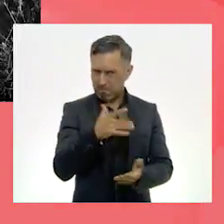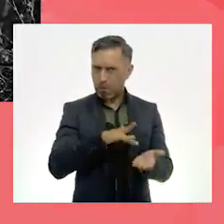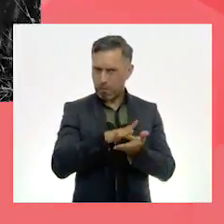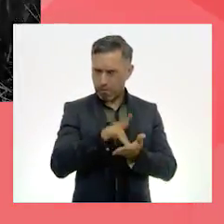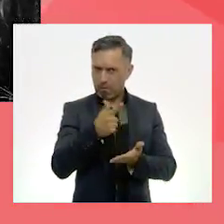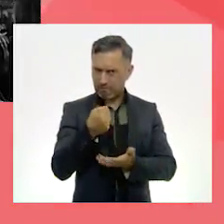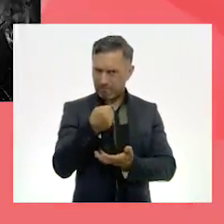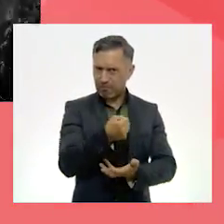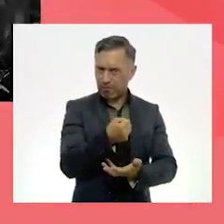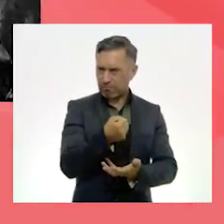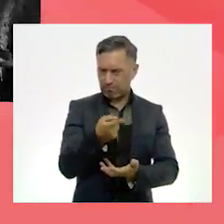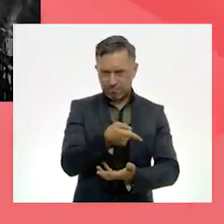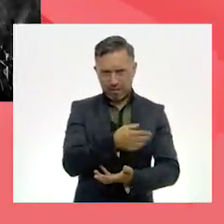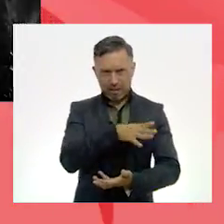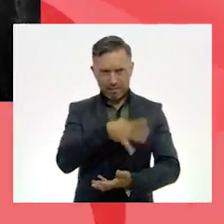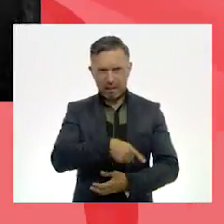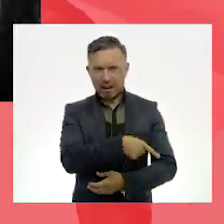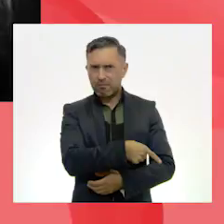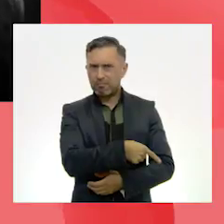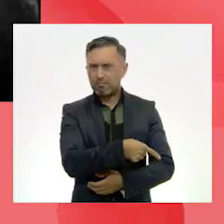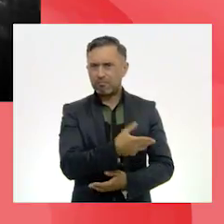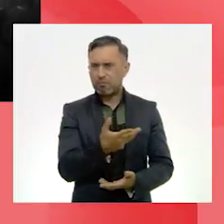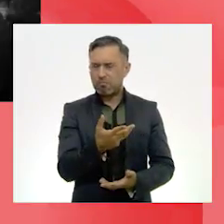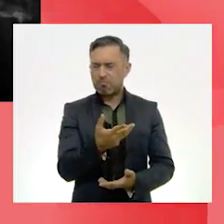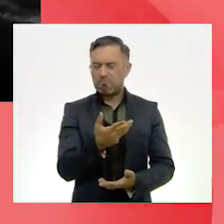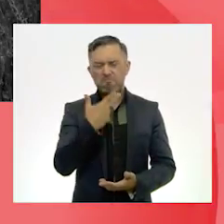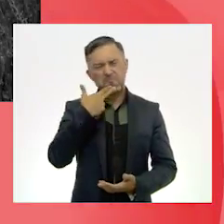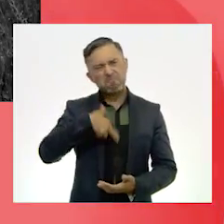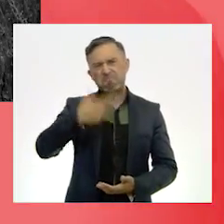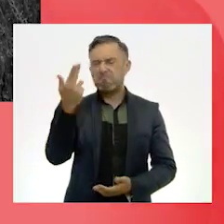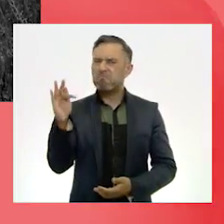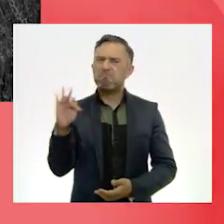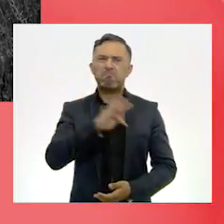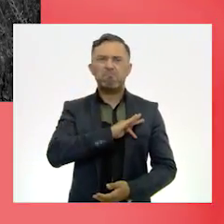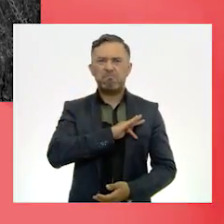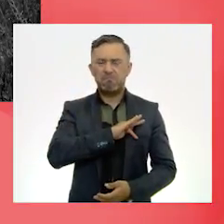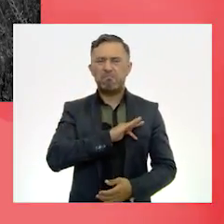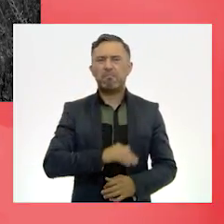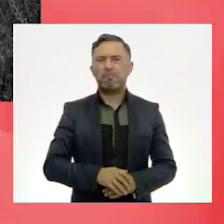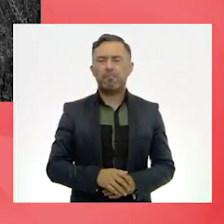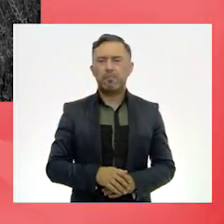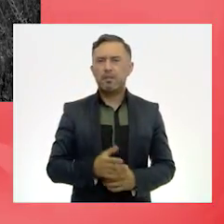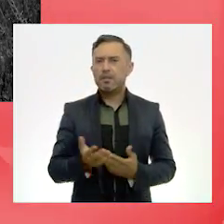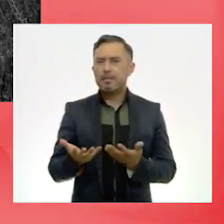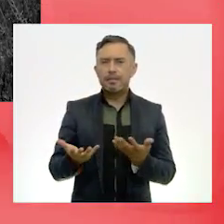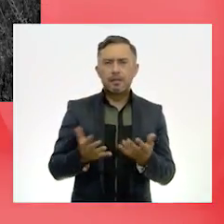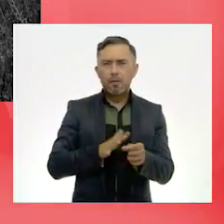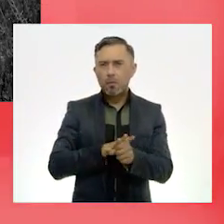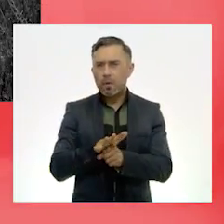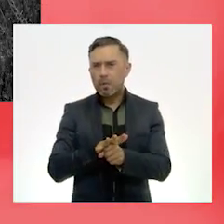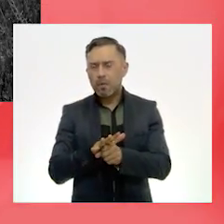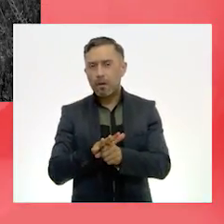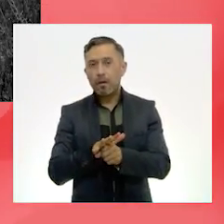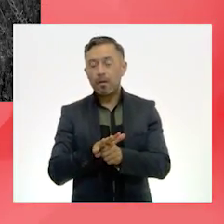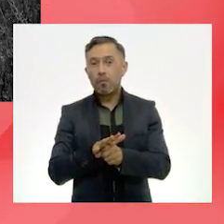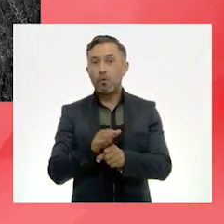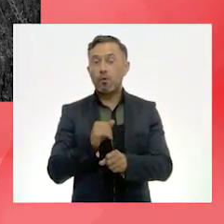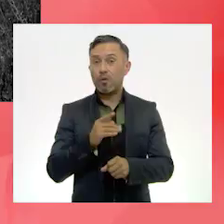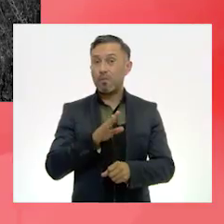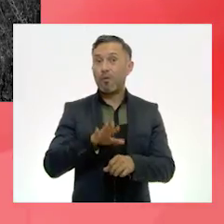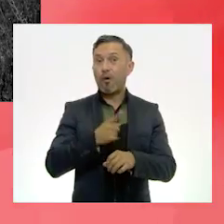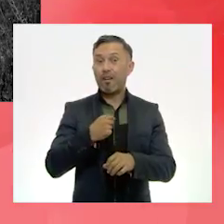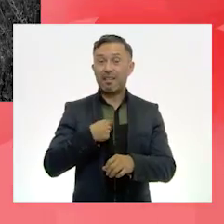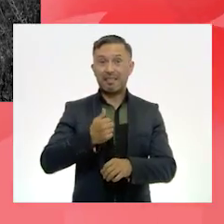Y ¿qué hacía el general? Me la juego, ¿no? Porque tenía en la espalda ya